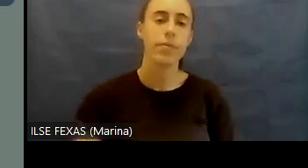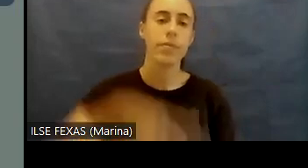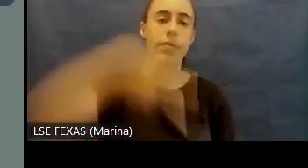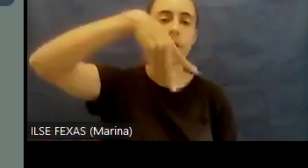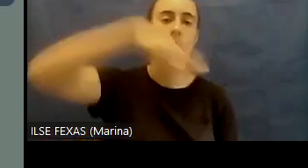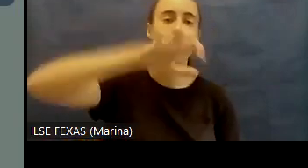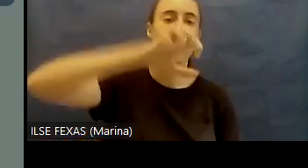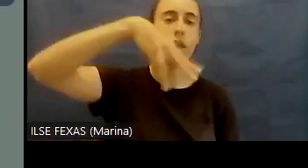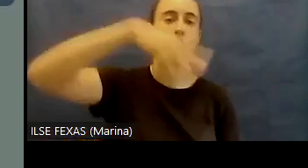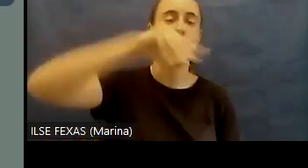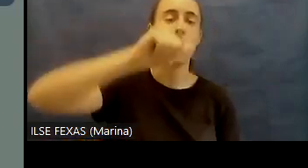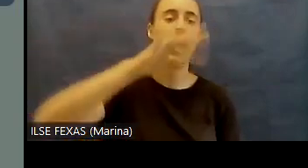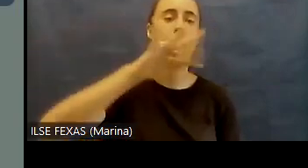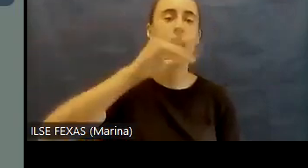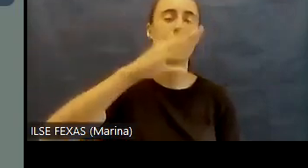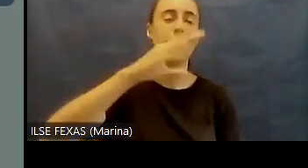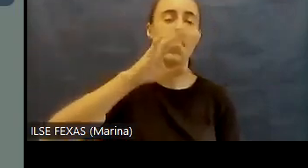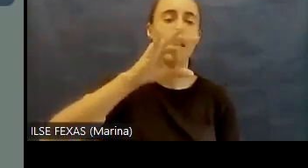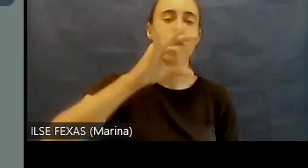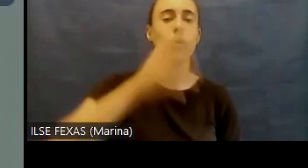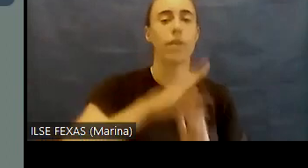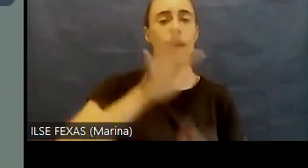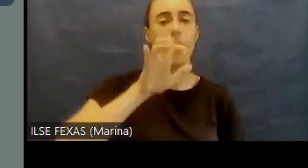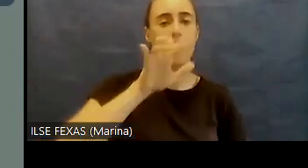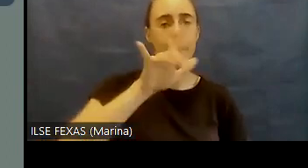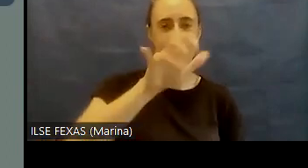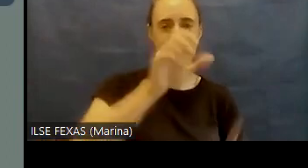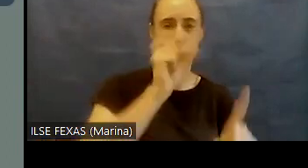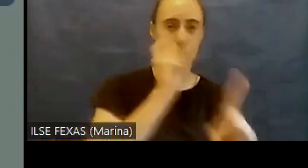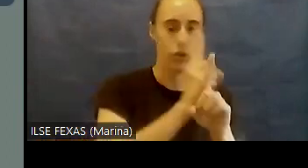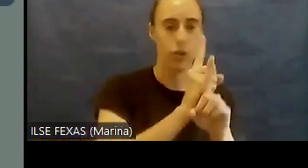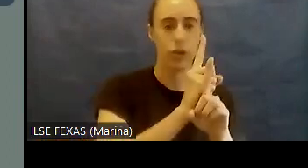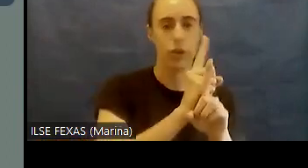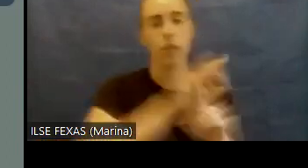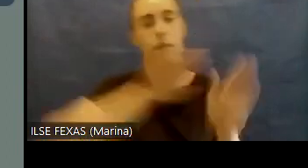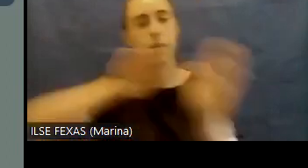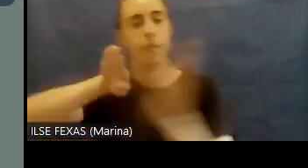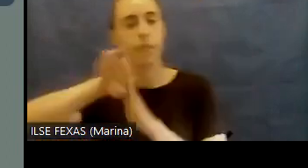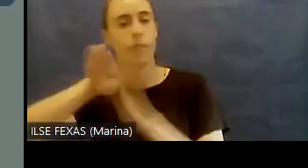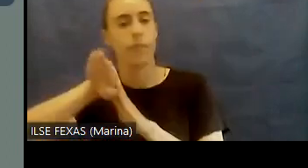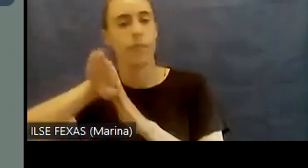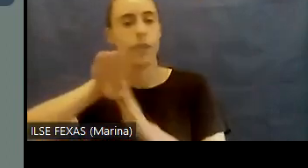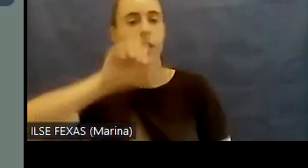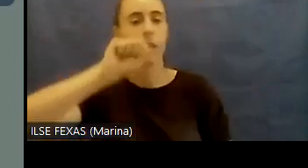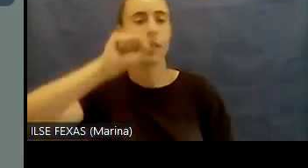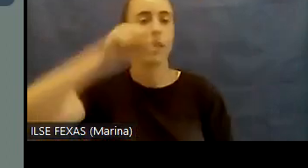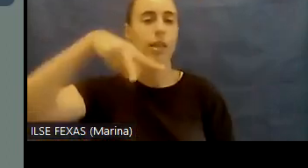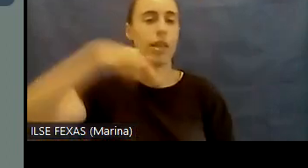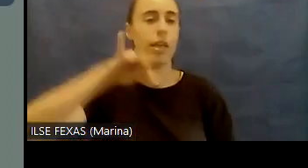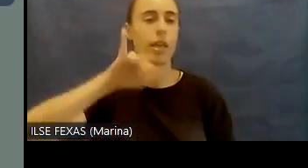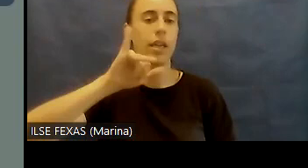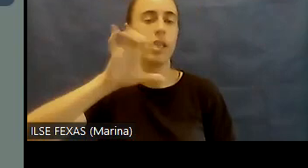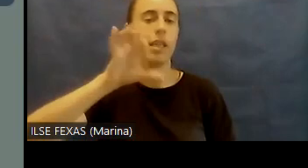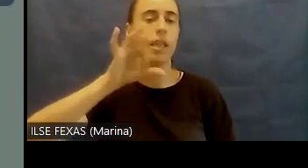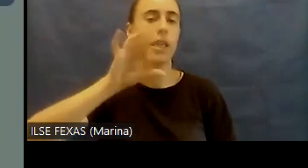como antiparásito, perdón. Y los zoagoles pueden venir muy bien como antiespasmódicos, por lo tanto, un síndrome de intestino irritable lo